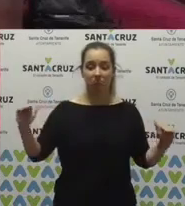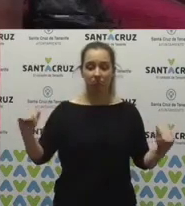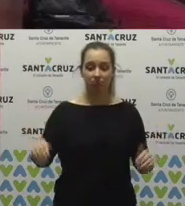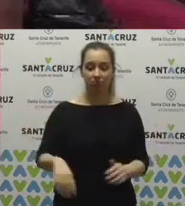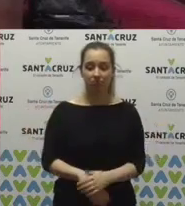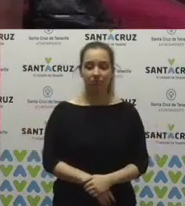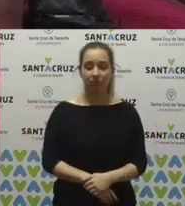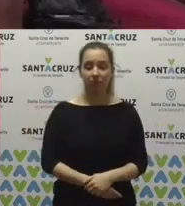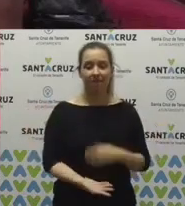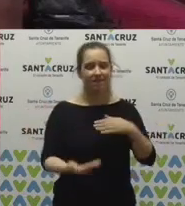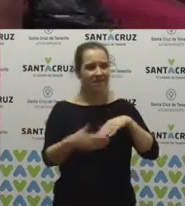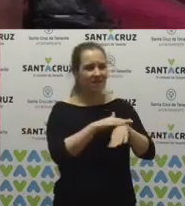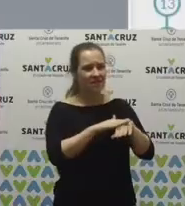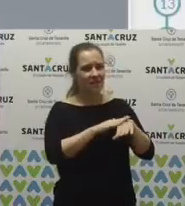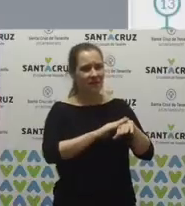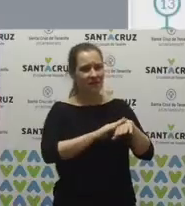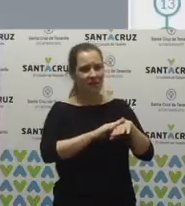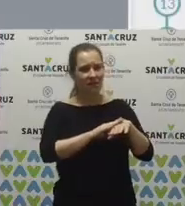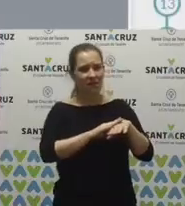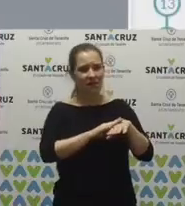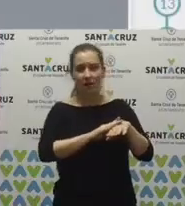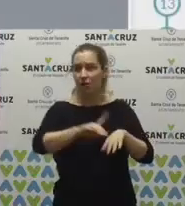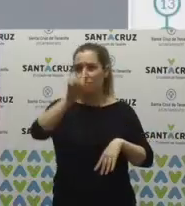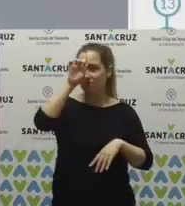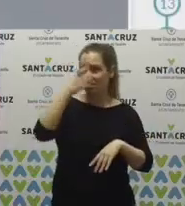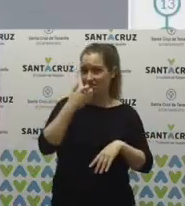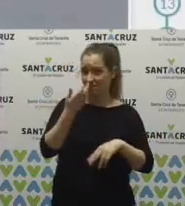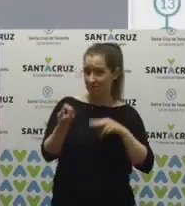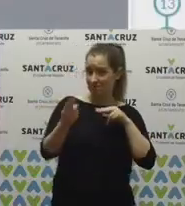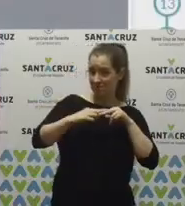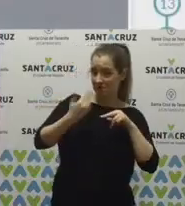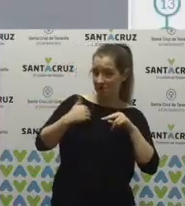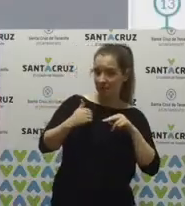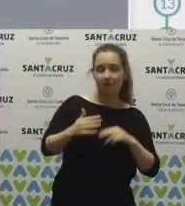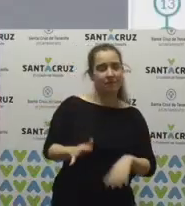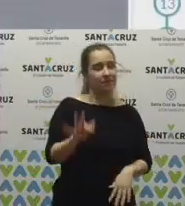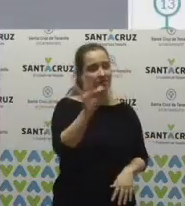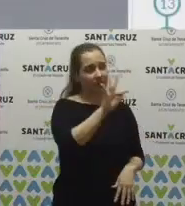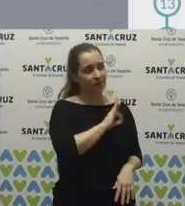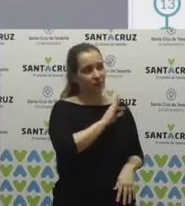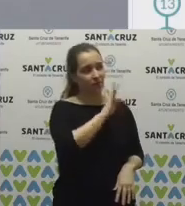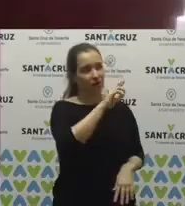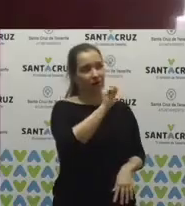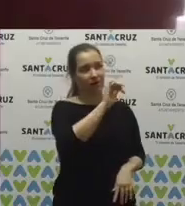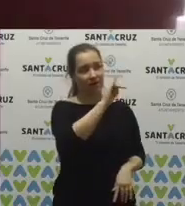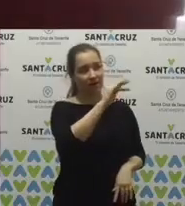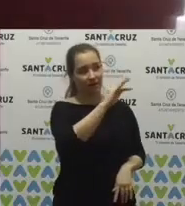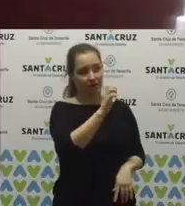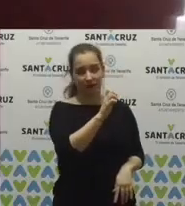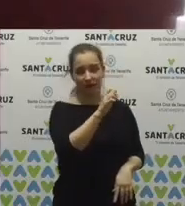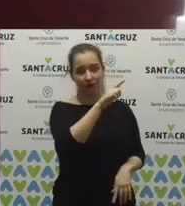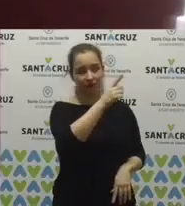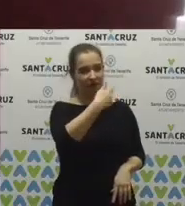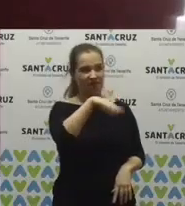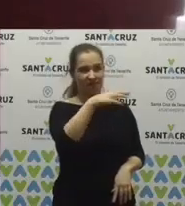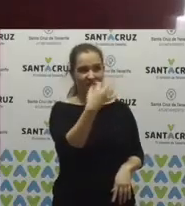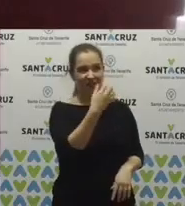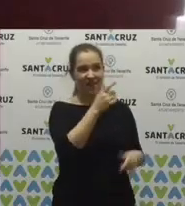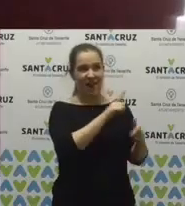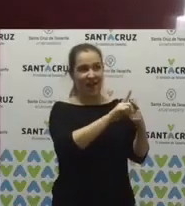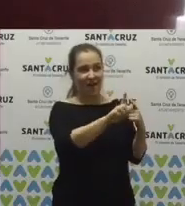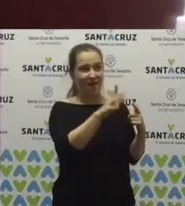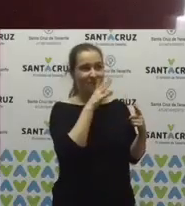después no sé si ahora estoy adentro tiene que ser la palabra del señor tarifa debe estar usted muy lejos que se quede